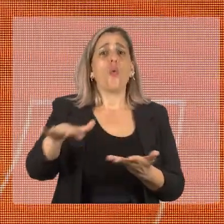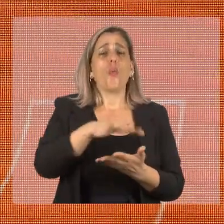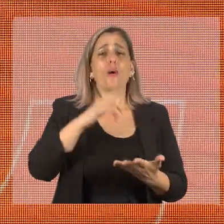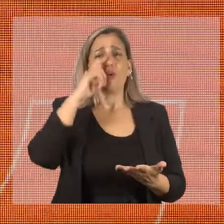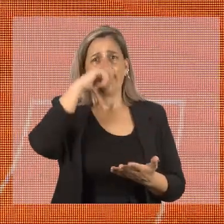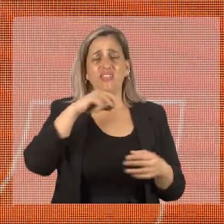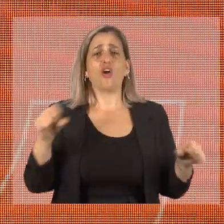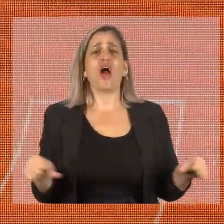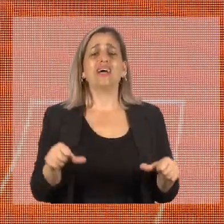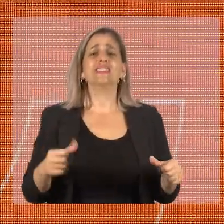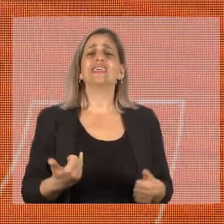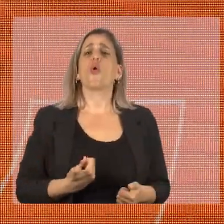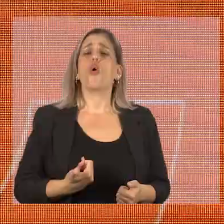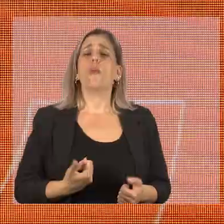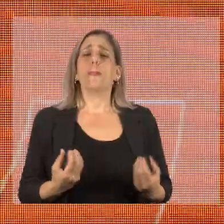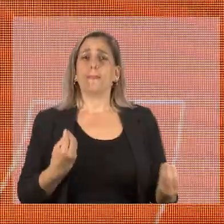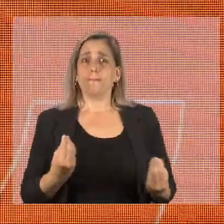Montevideo, lo que te hace es